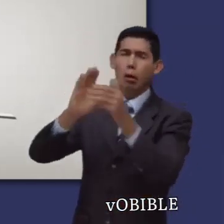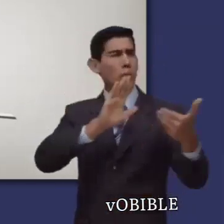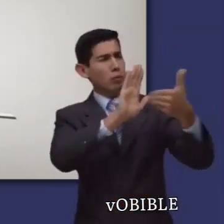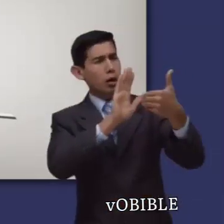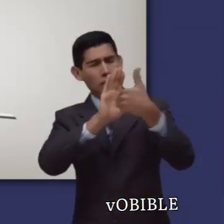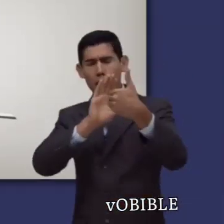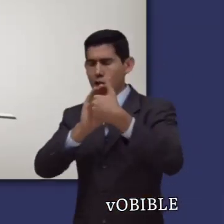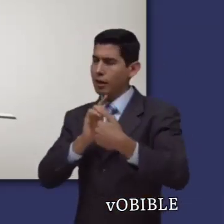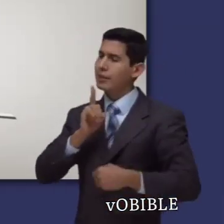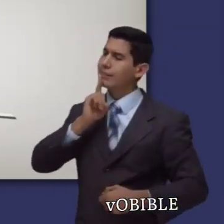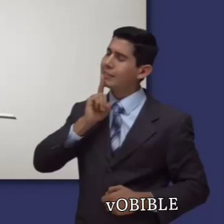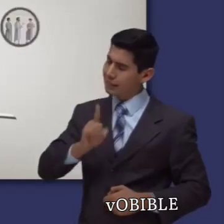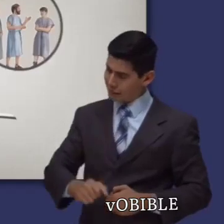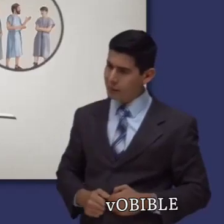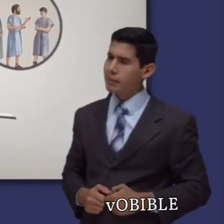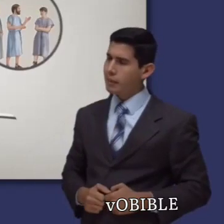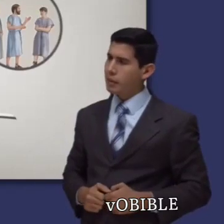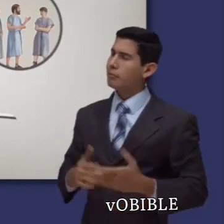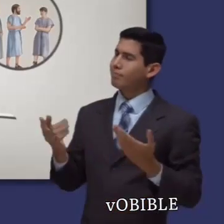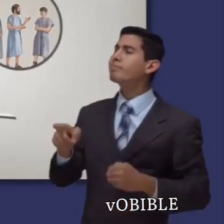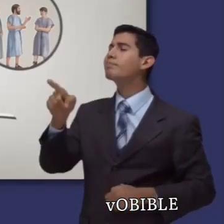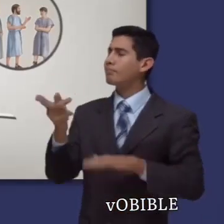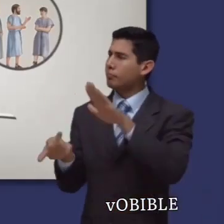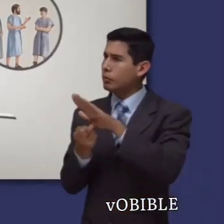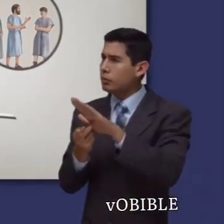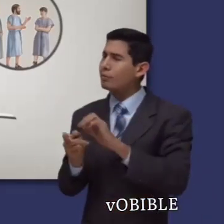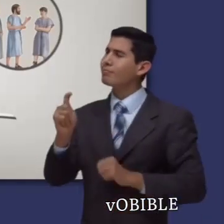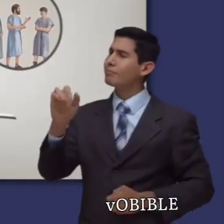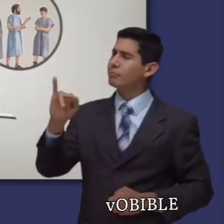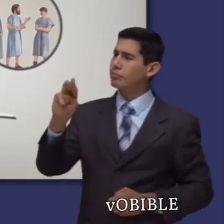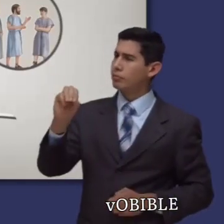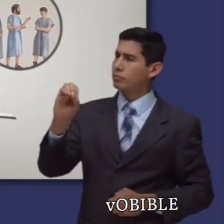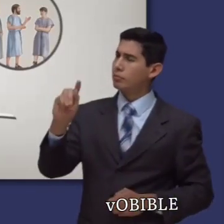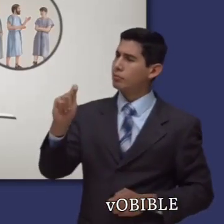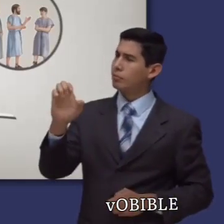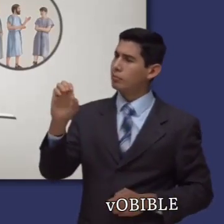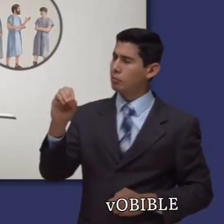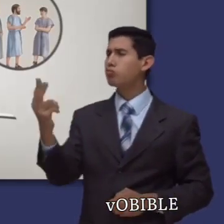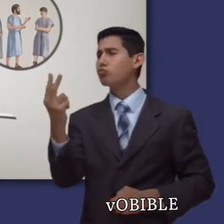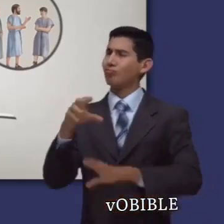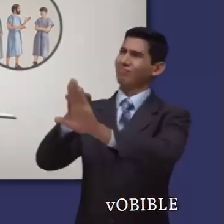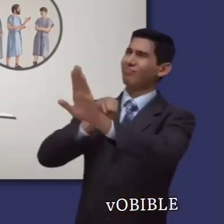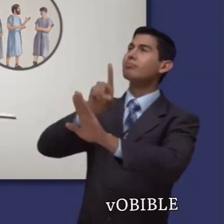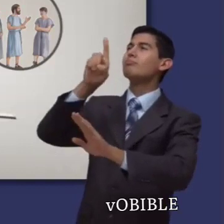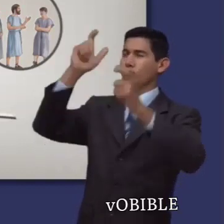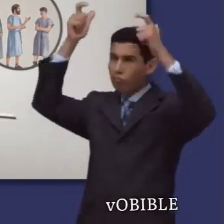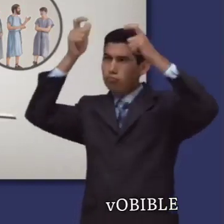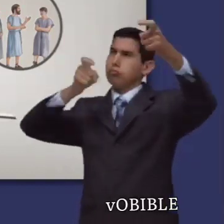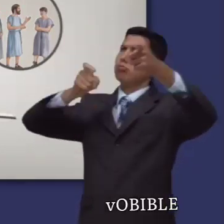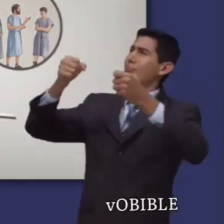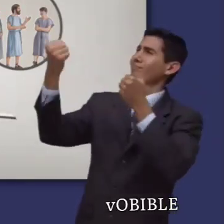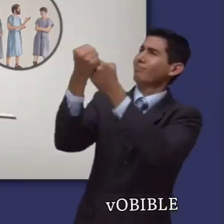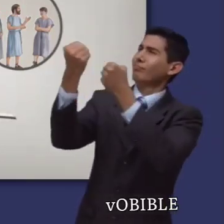serían perseguidos. Y en que, como Pablo y Timoteo, debemos cumplir completamente nuestro ministerio